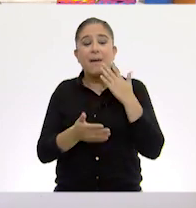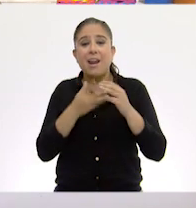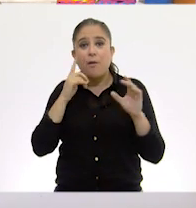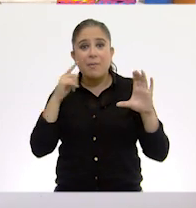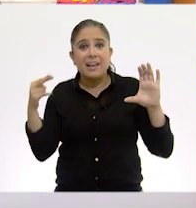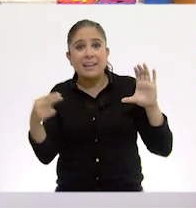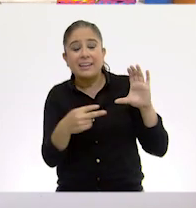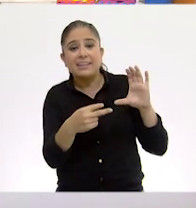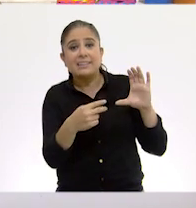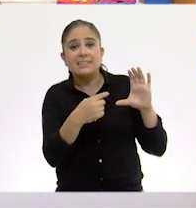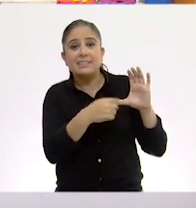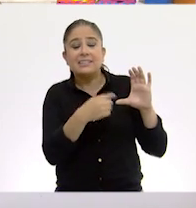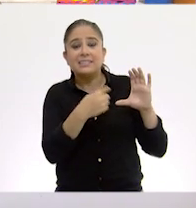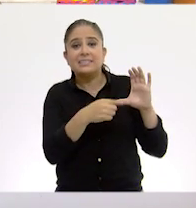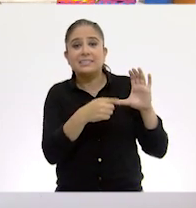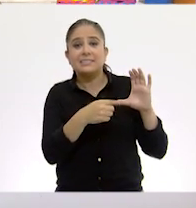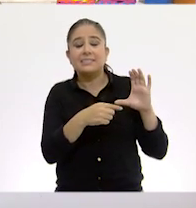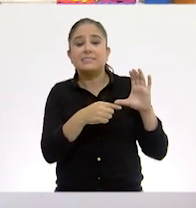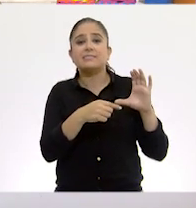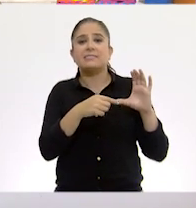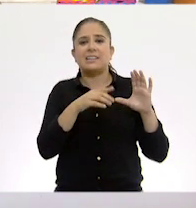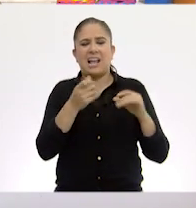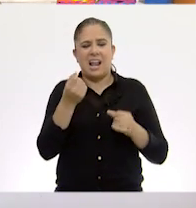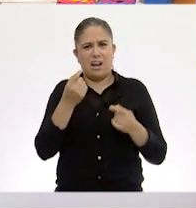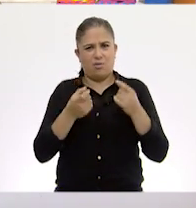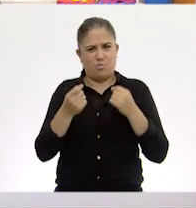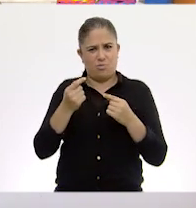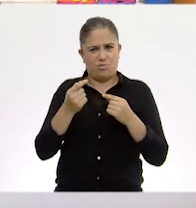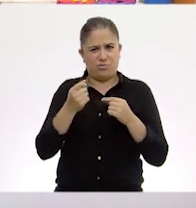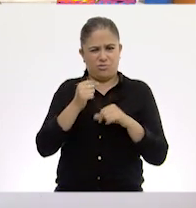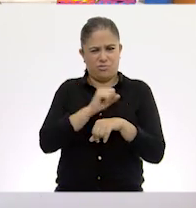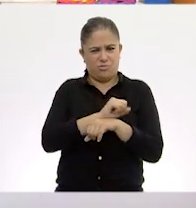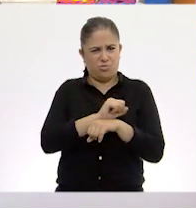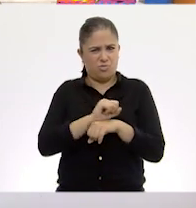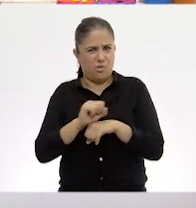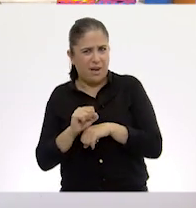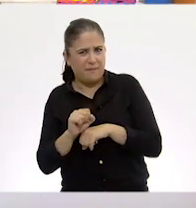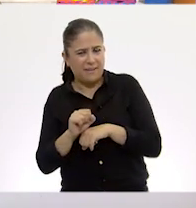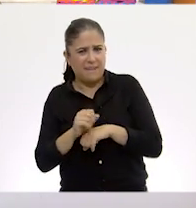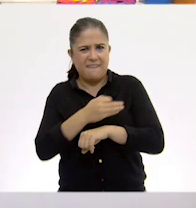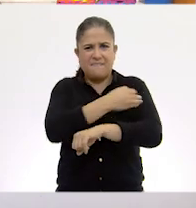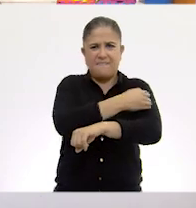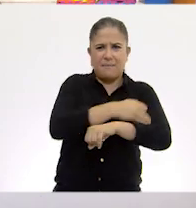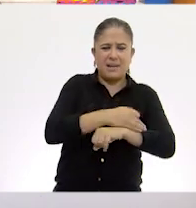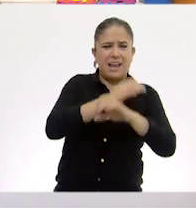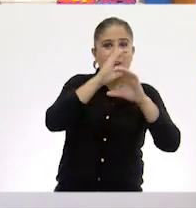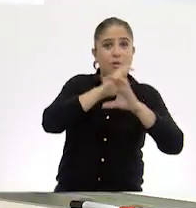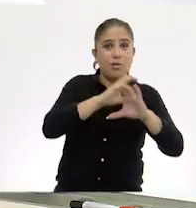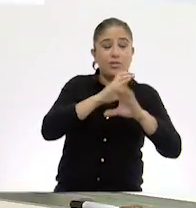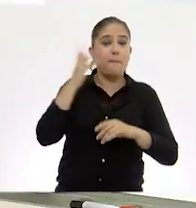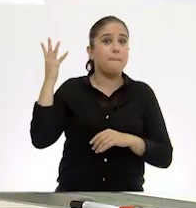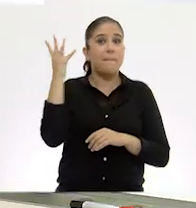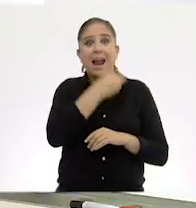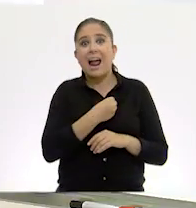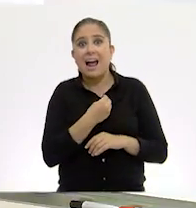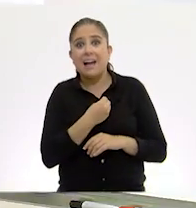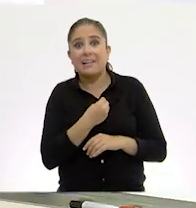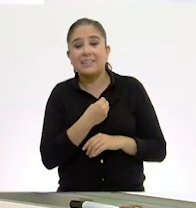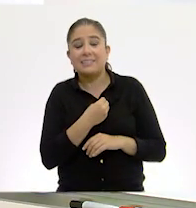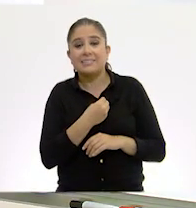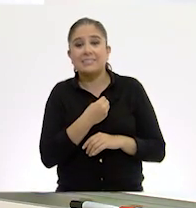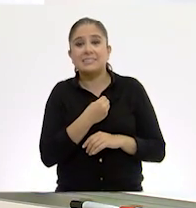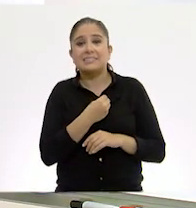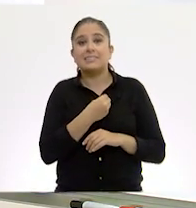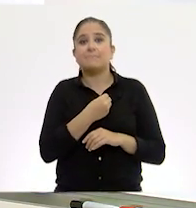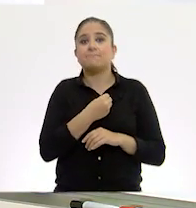Es... ¿Algunas no. notas son bajas? Oh, no. ¿Qué tal? La familia es una canción maravillosa.